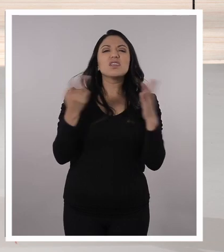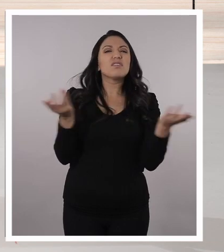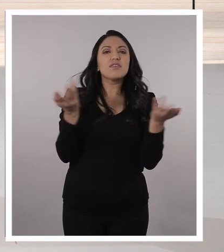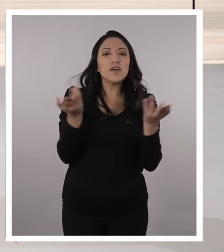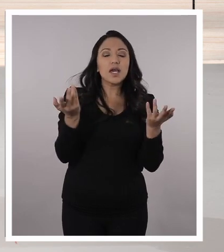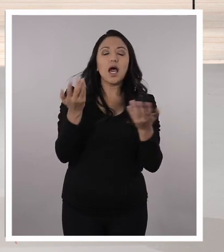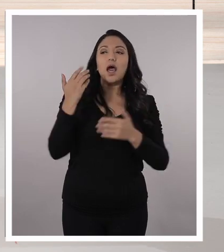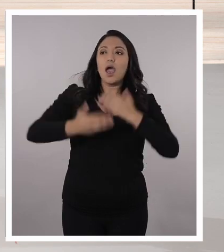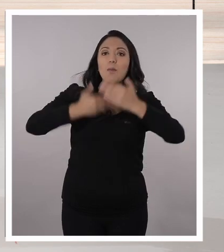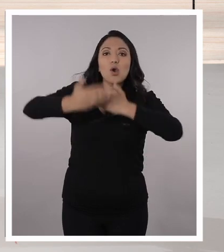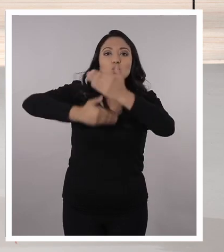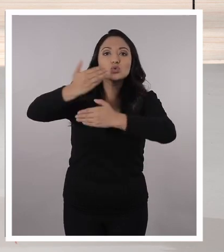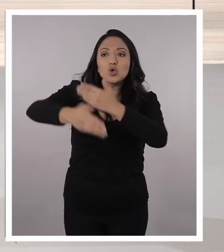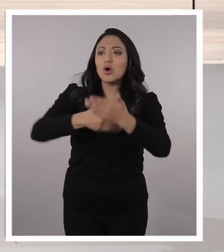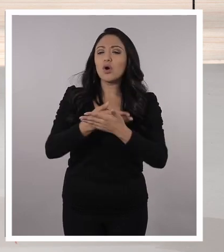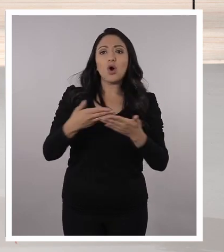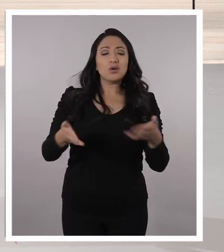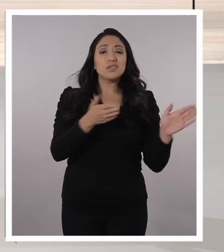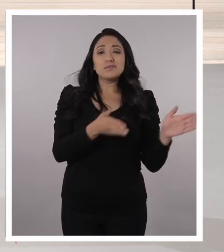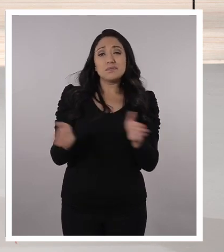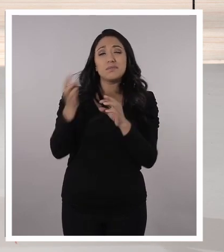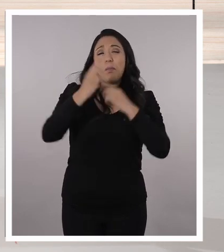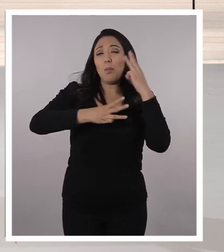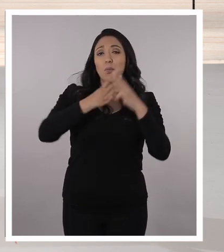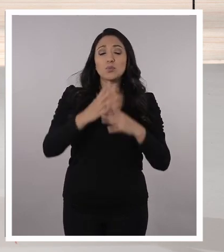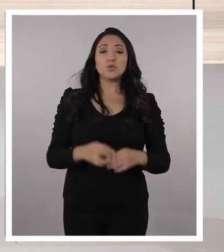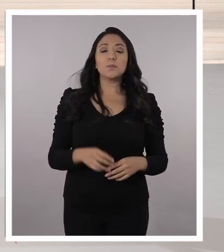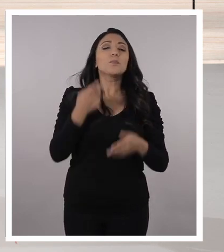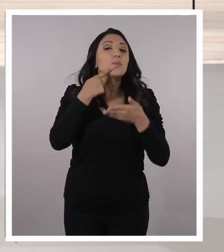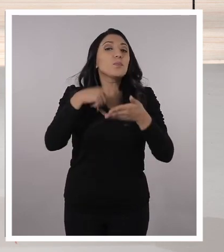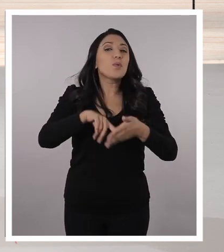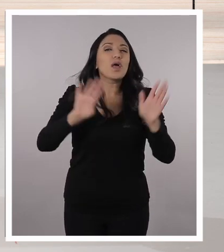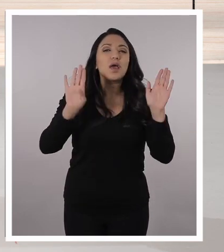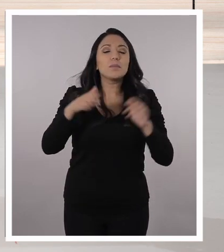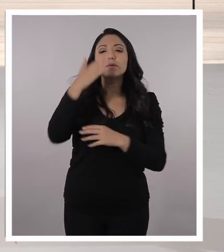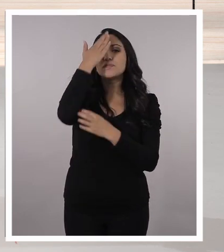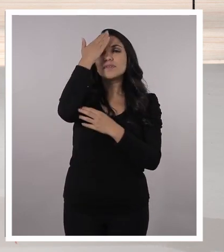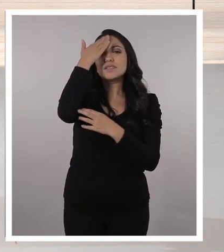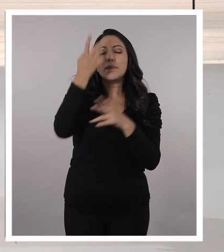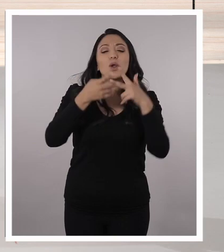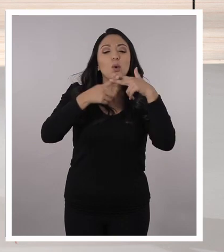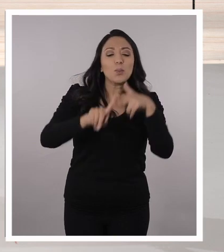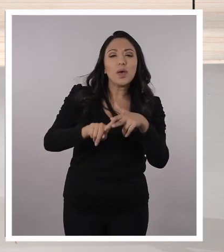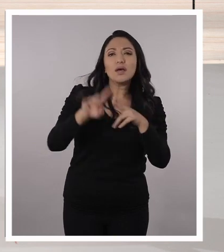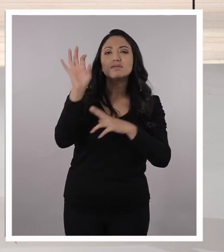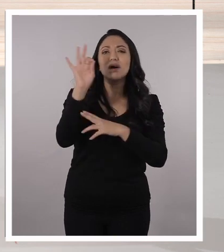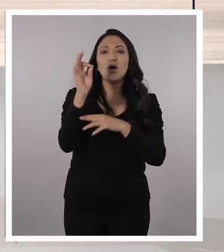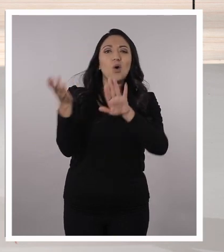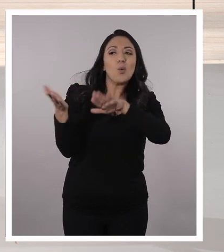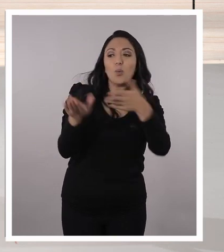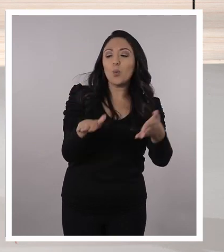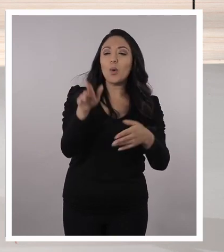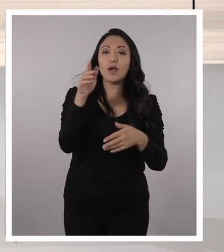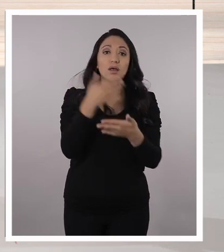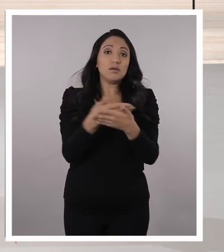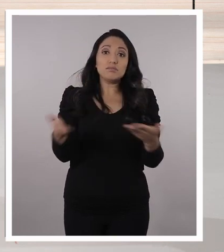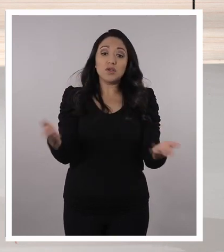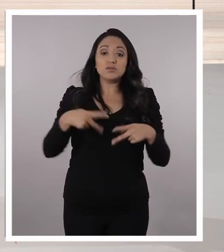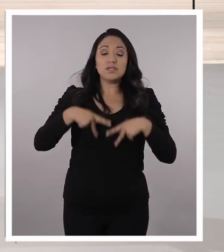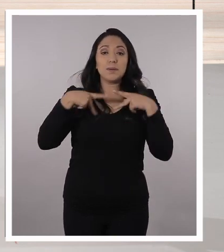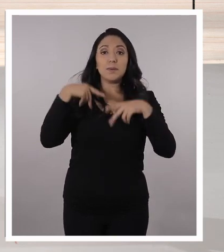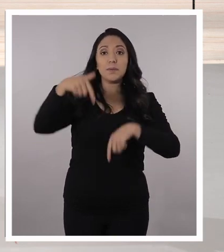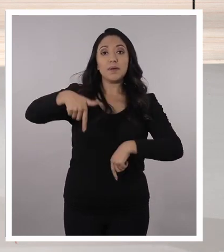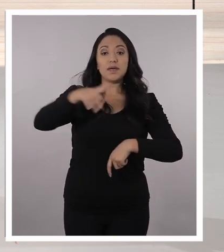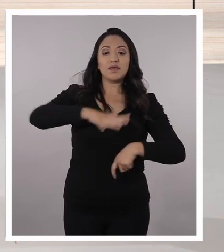evolución o el proceso histórico de nuestro planeta. Por ejemplo, podemos saber el origen o la extinción de las especies que habitaron